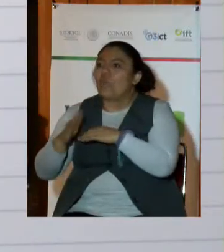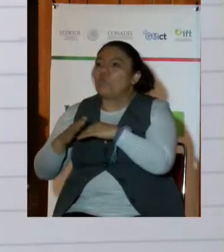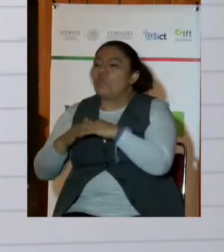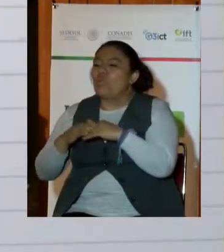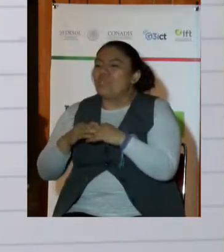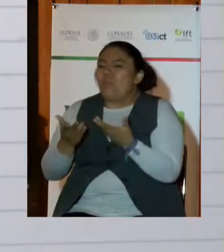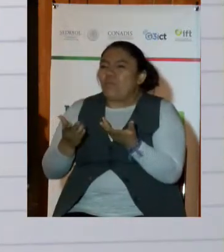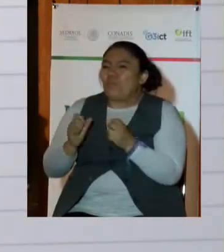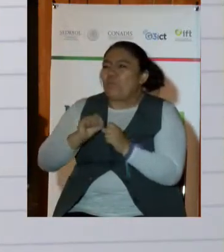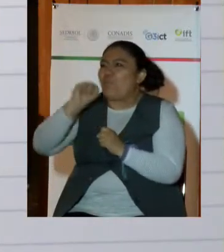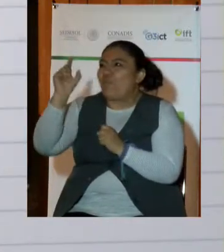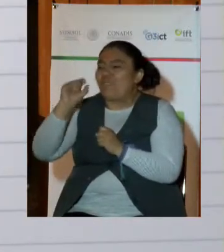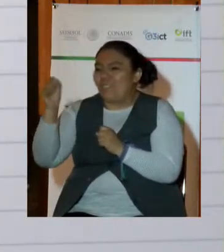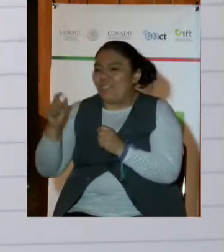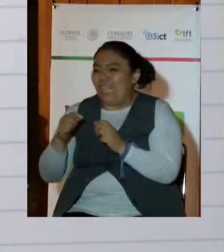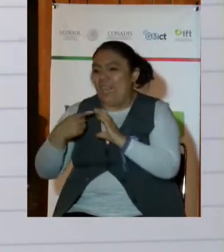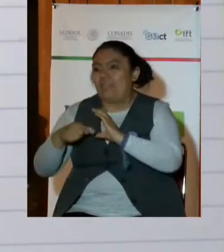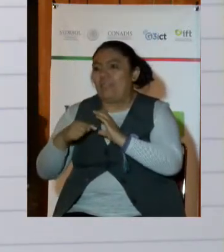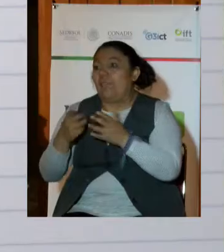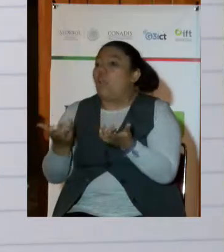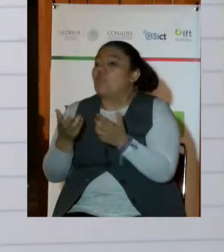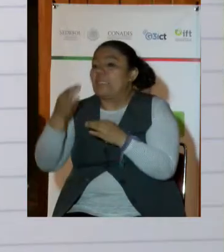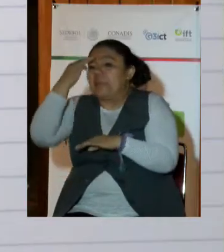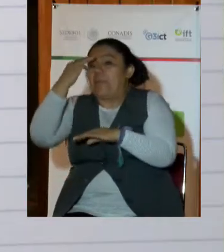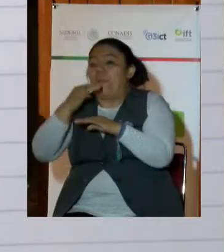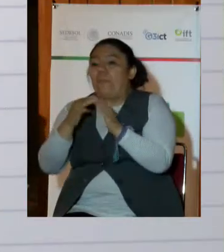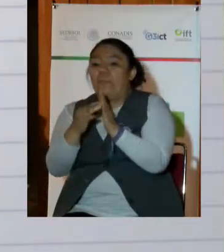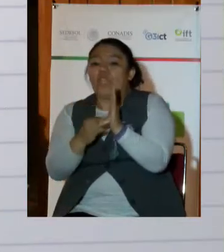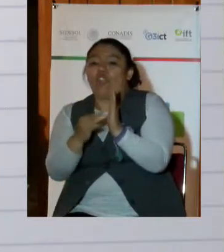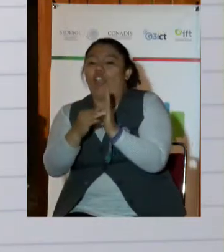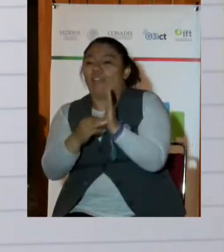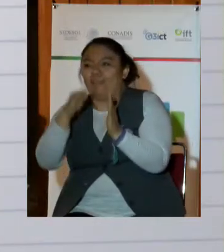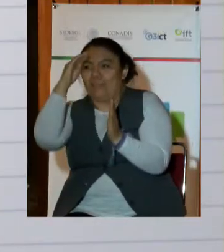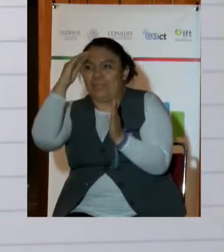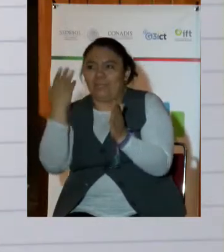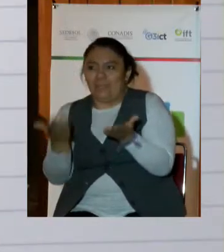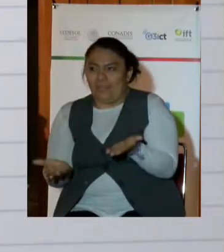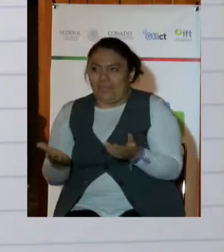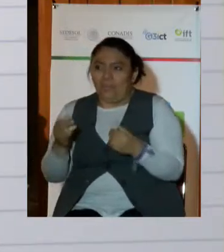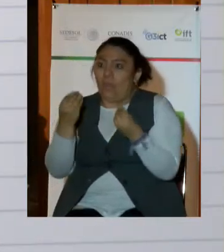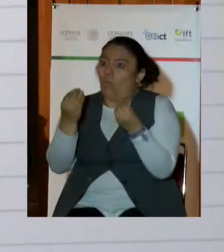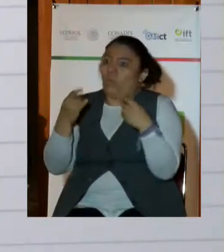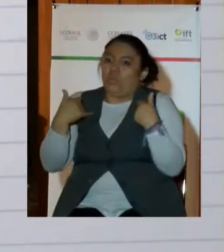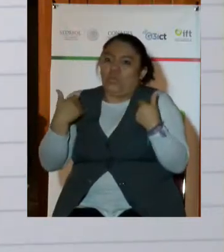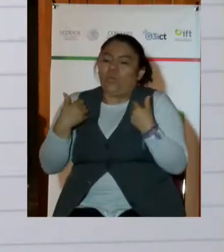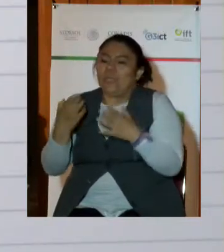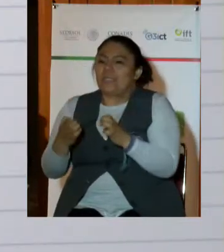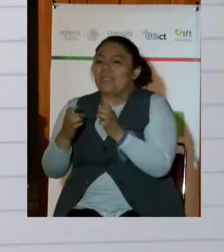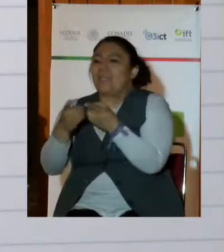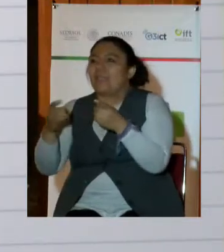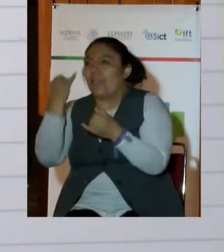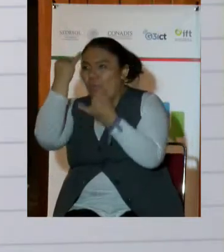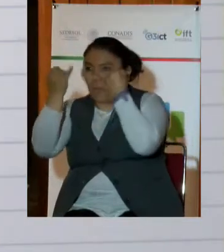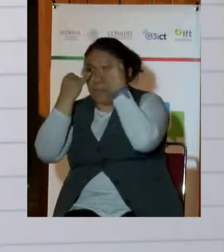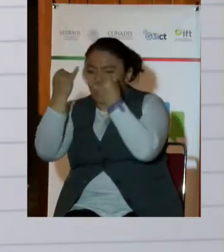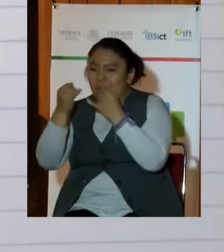que nos echen la mano nada más para en este mundo de aplicaciones encontrar cuál nos sirve y cuál no. Y por último, yo trabajo